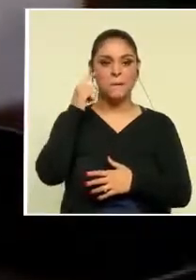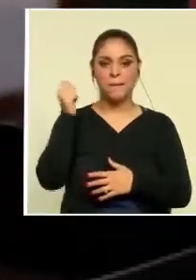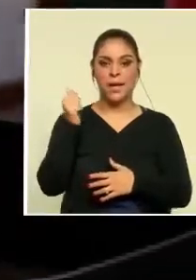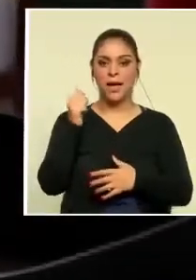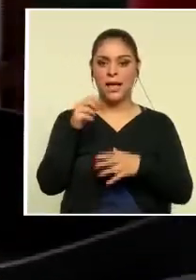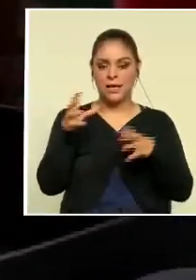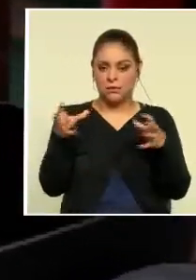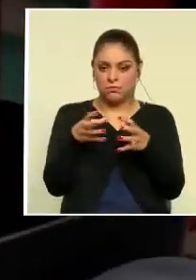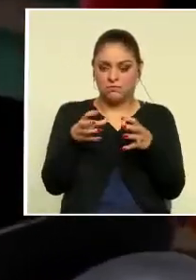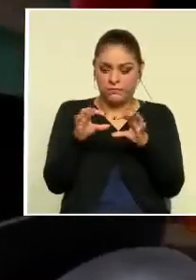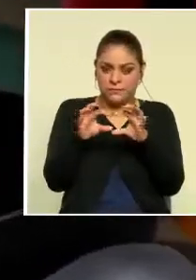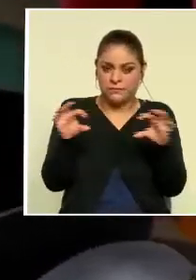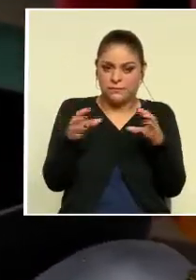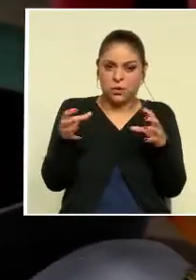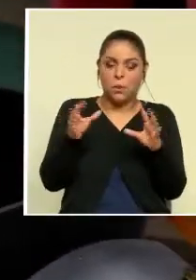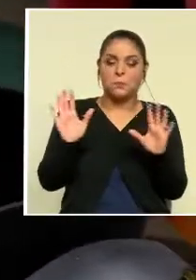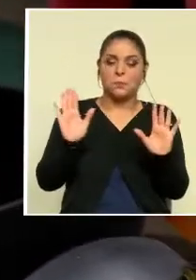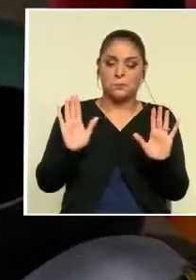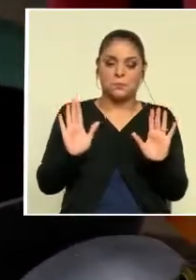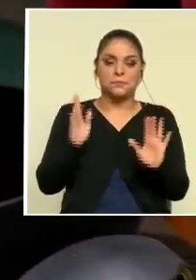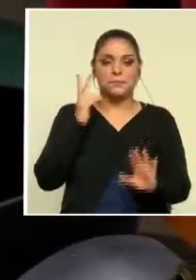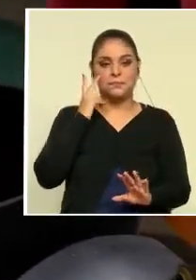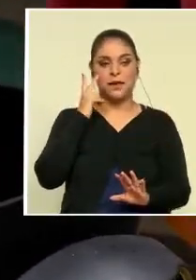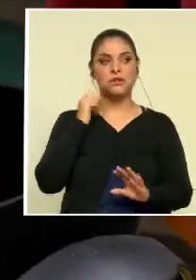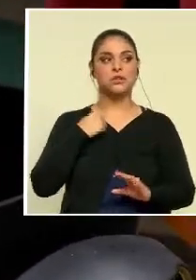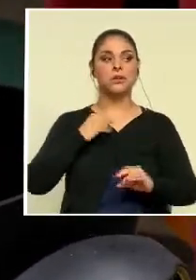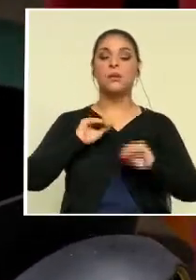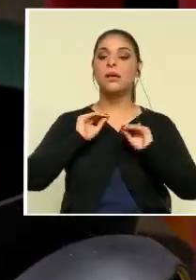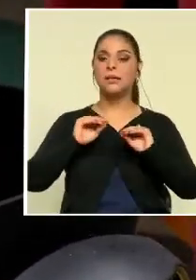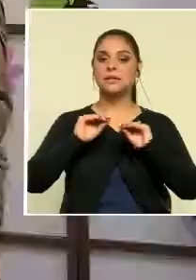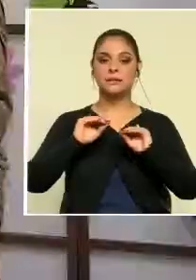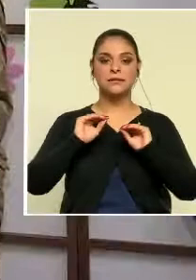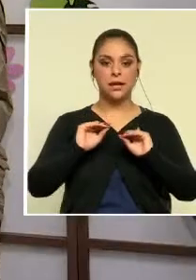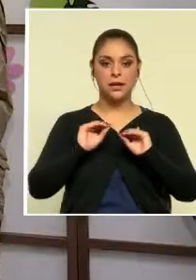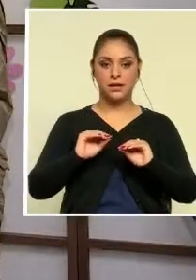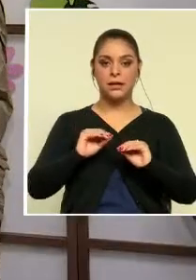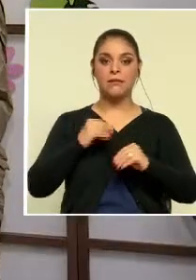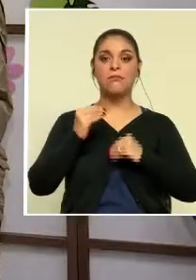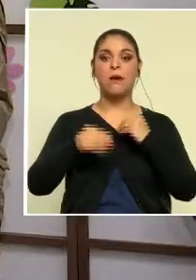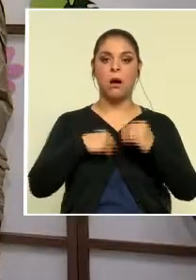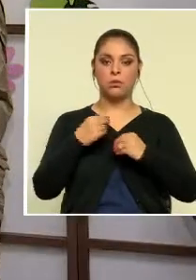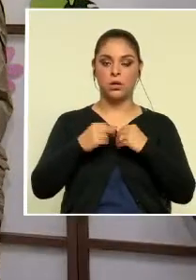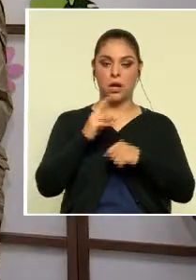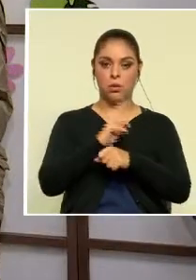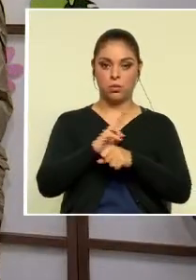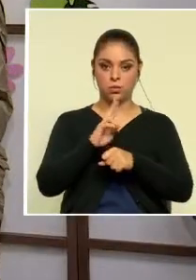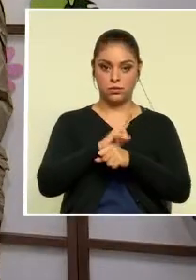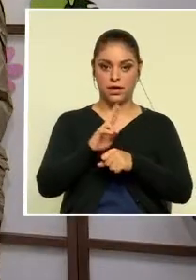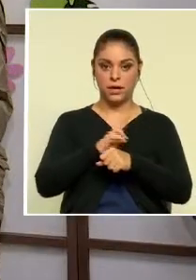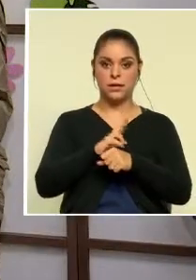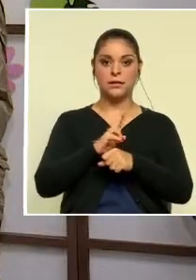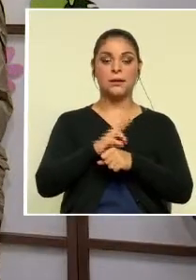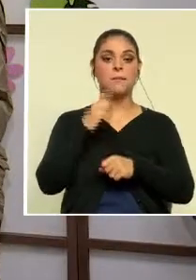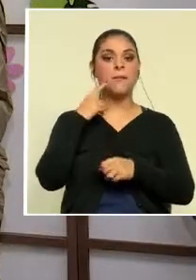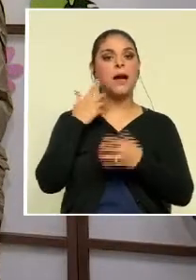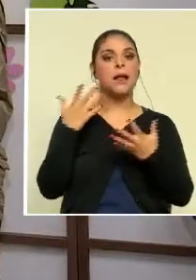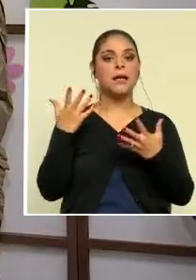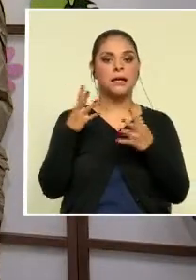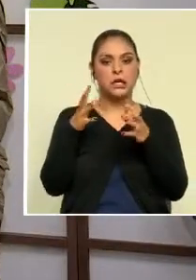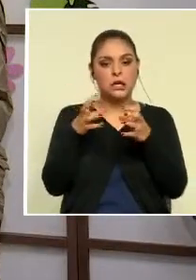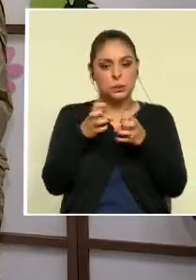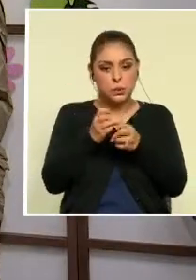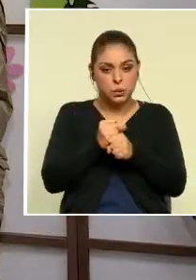lo existente ahorita lo vemos y les voy a enseñar quienes vamos a usar para que se